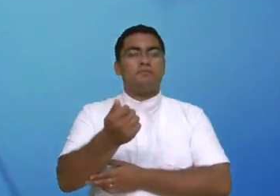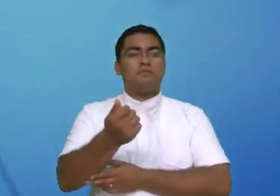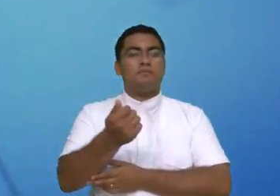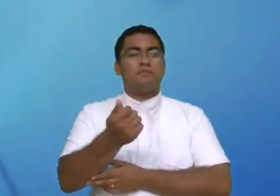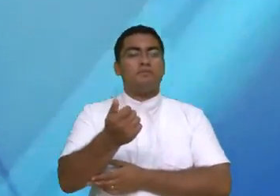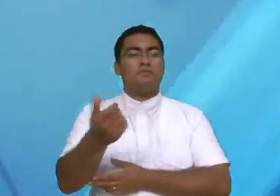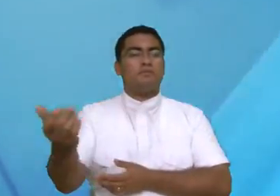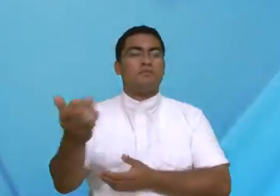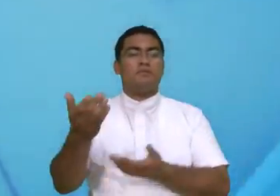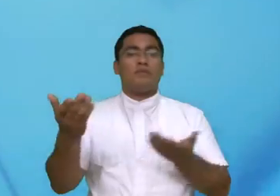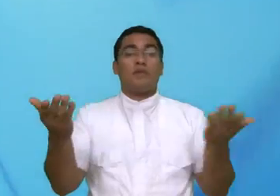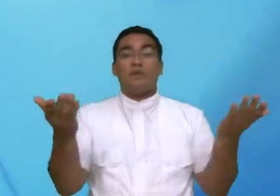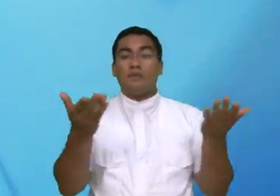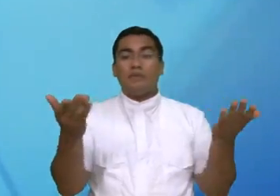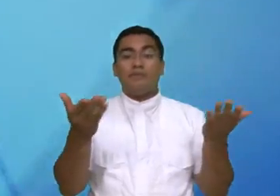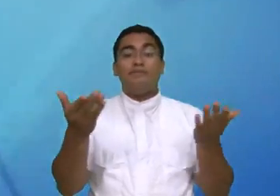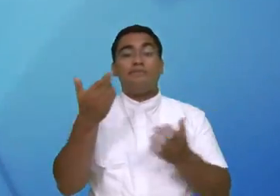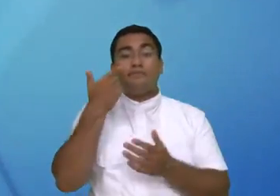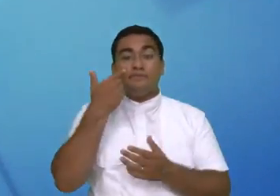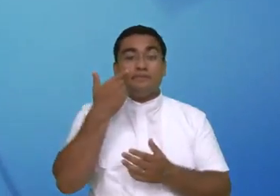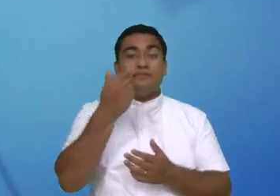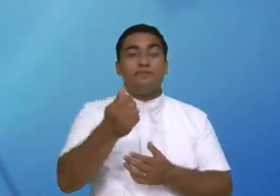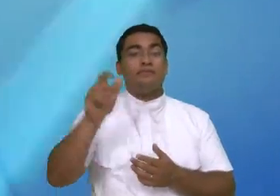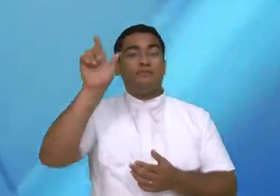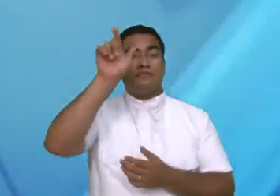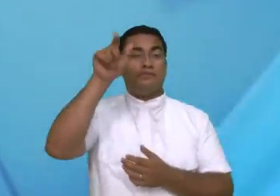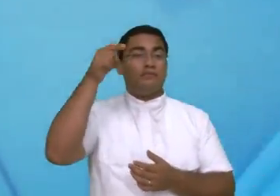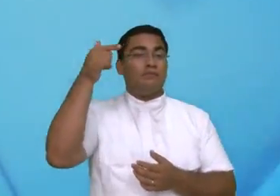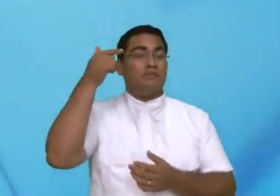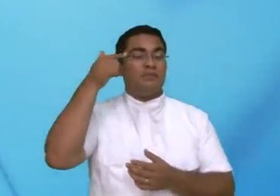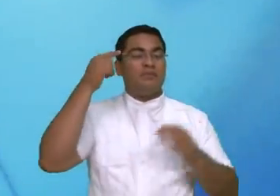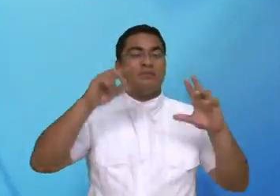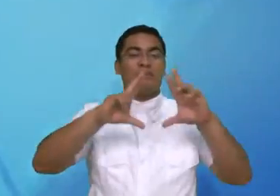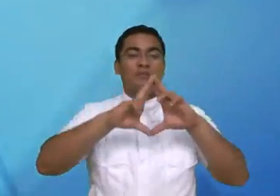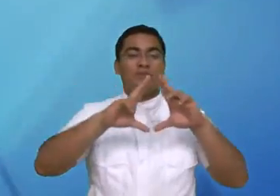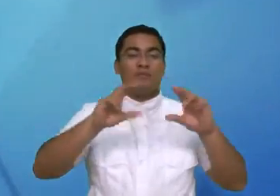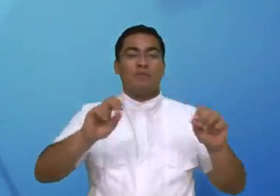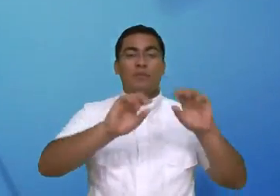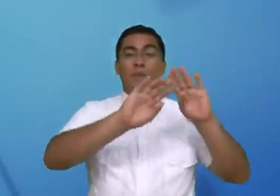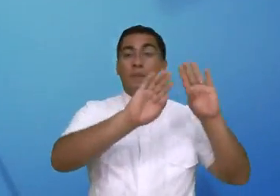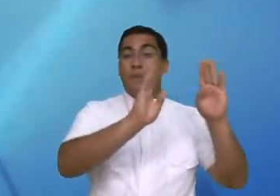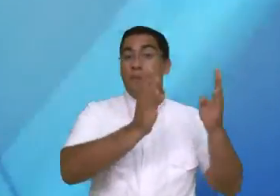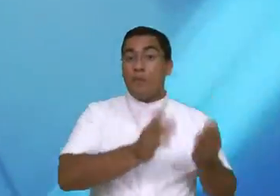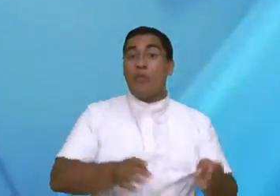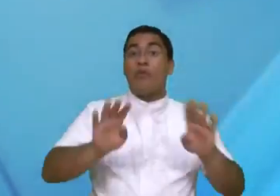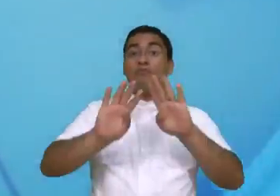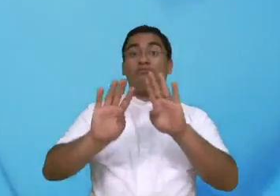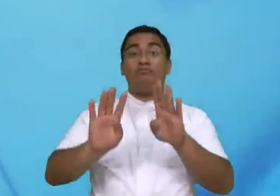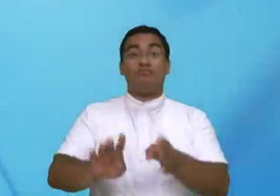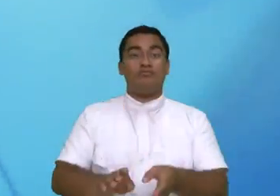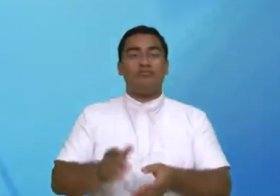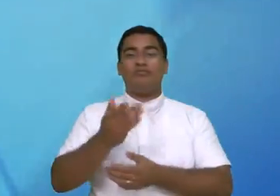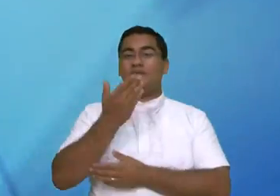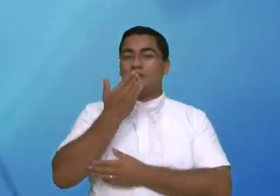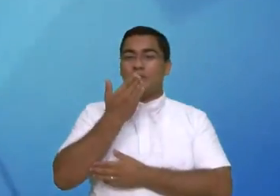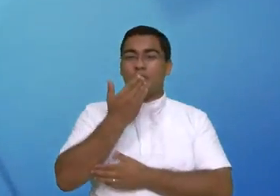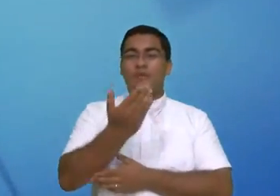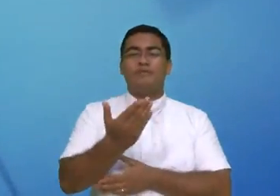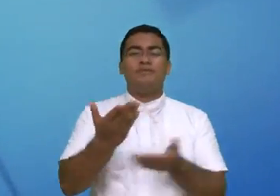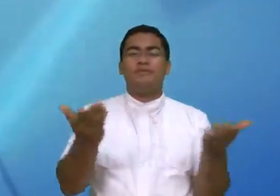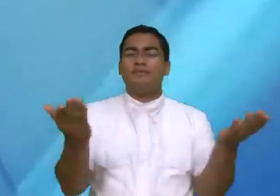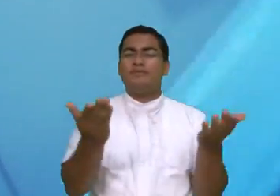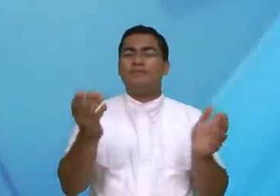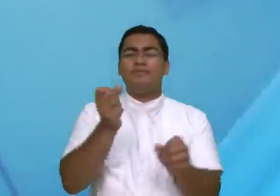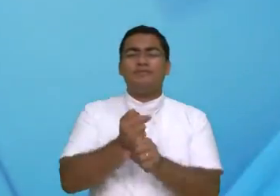como nos reconoce el Estado nicaragüense, como mujeres formidables. Y estamos